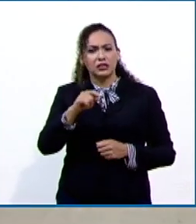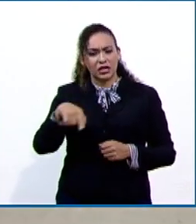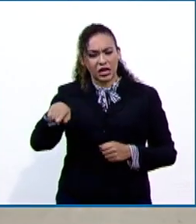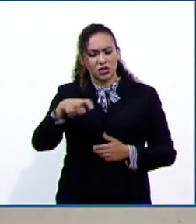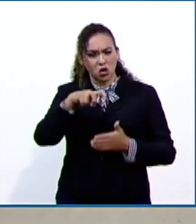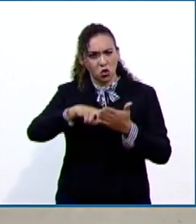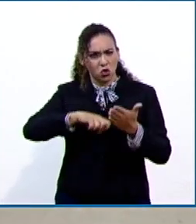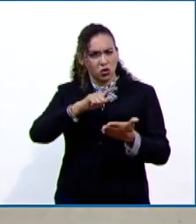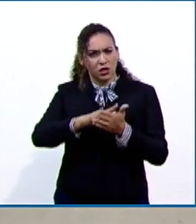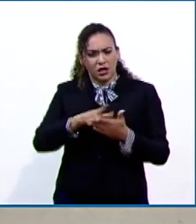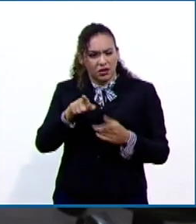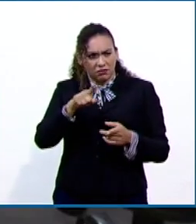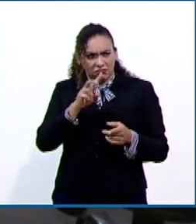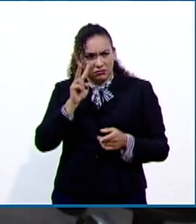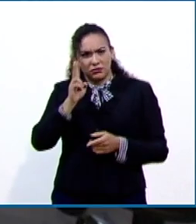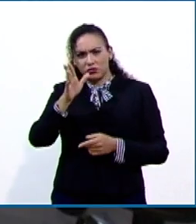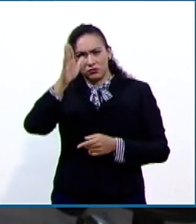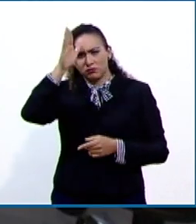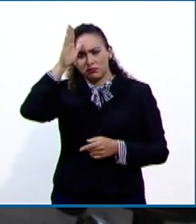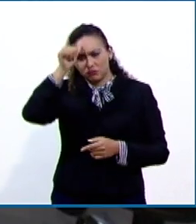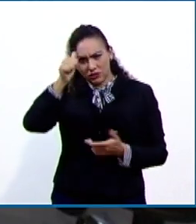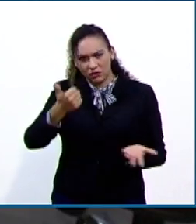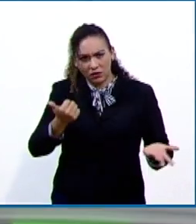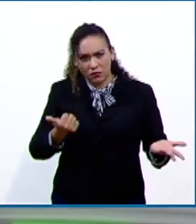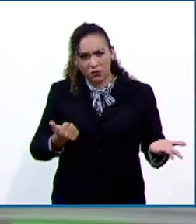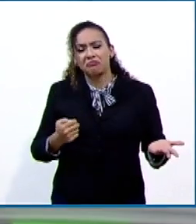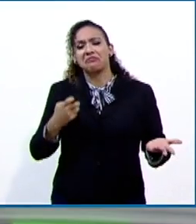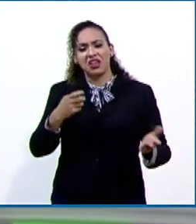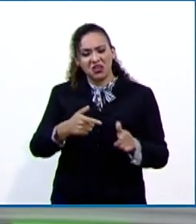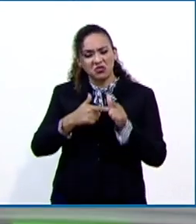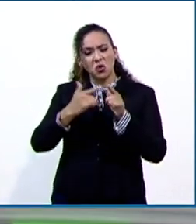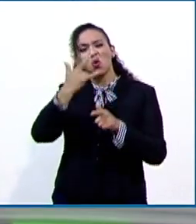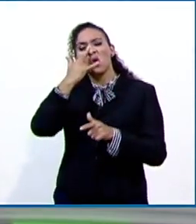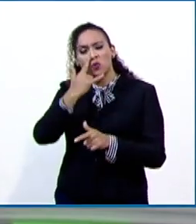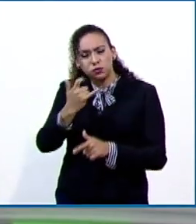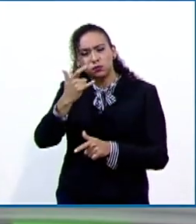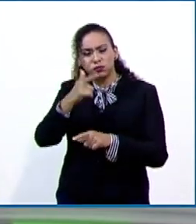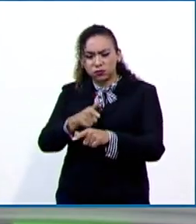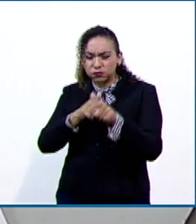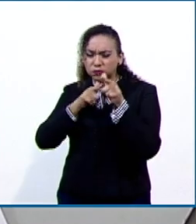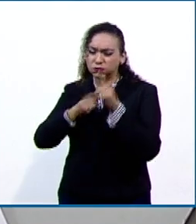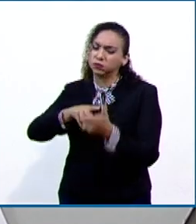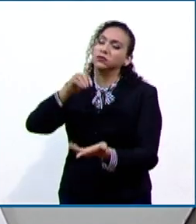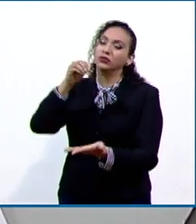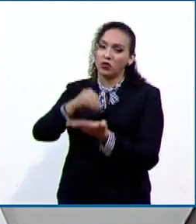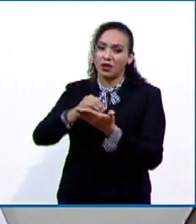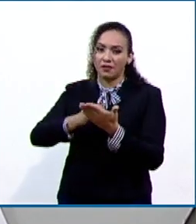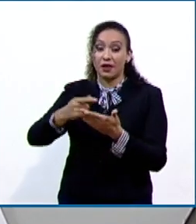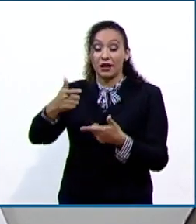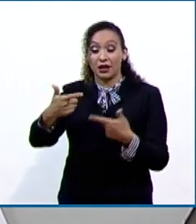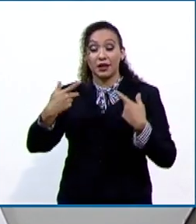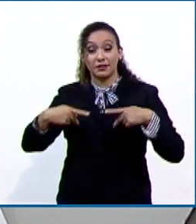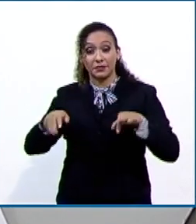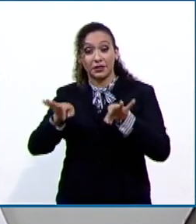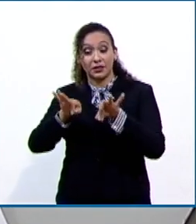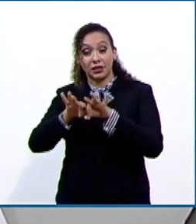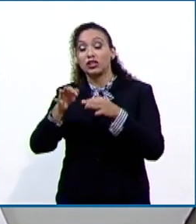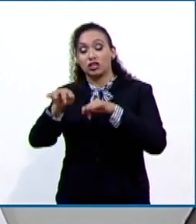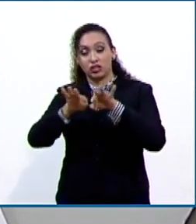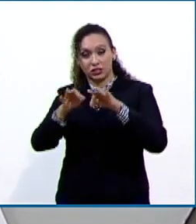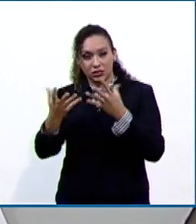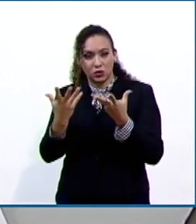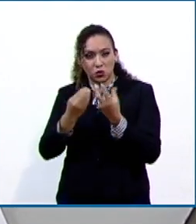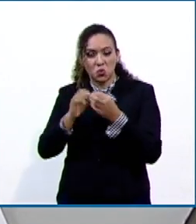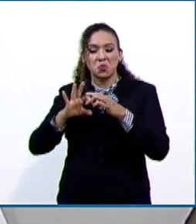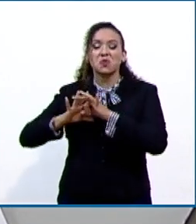la injusta e inconvencional reforma judicial, lucha en la que se mantienen unidos. Solicitan al Consejo